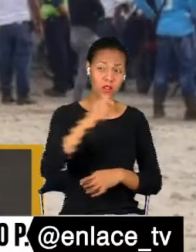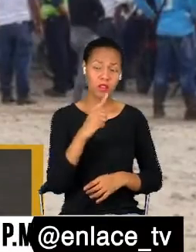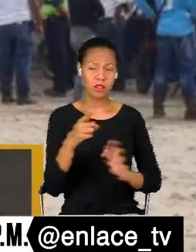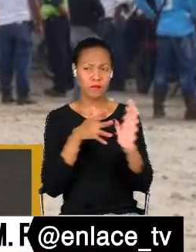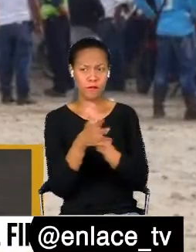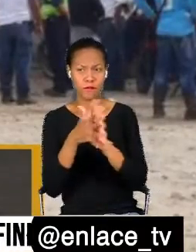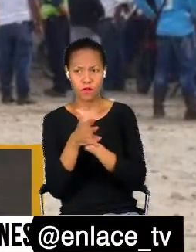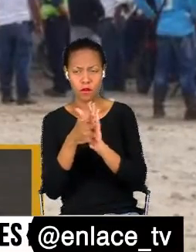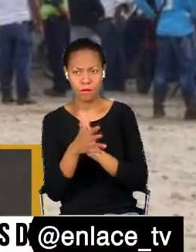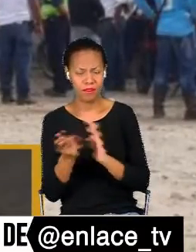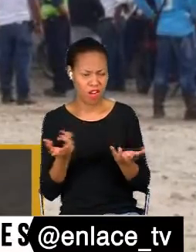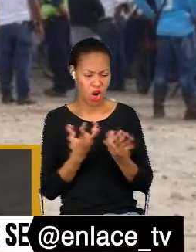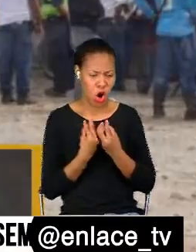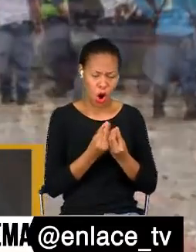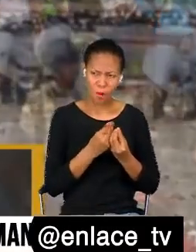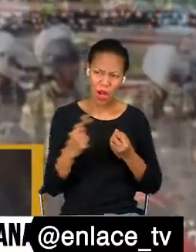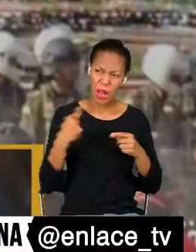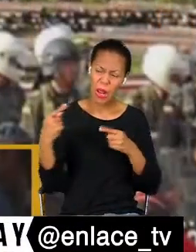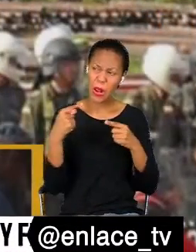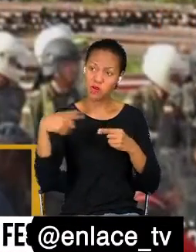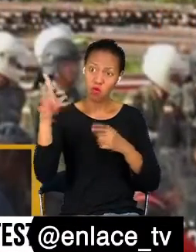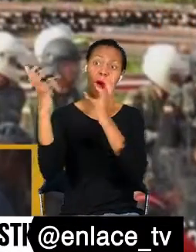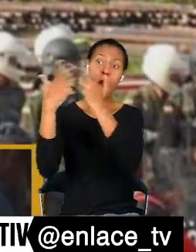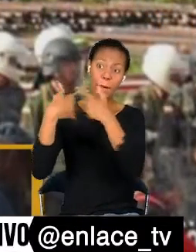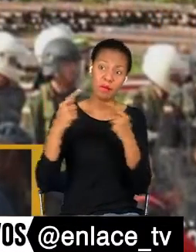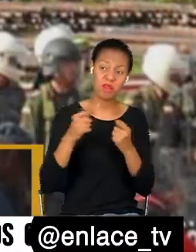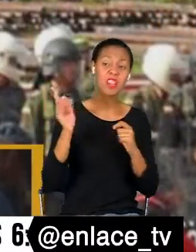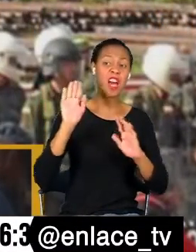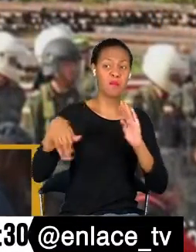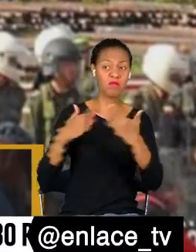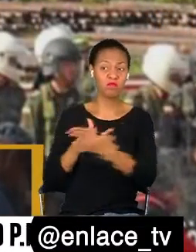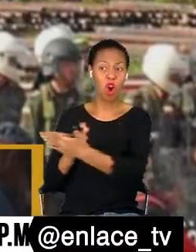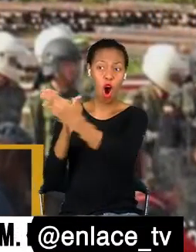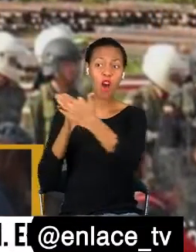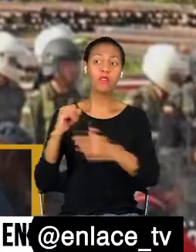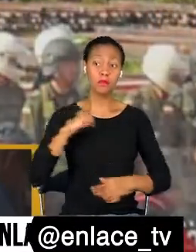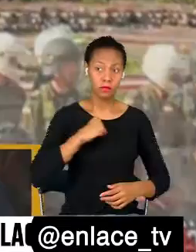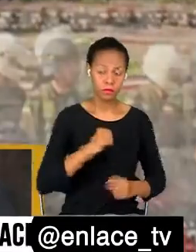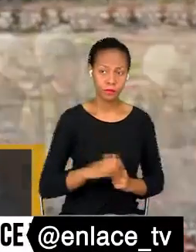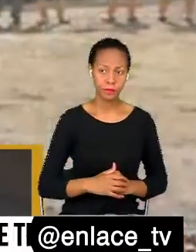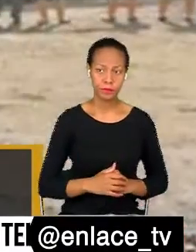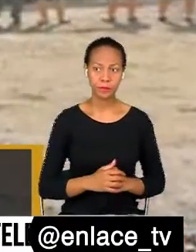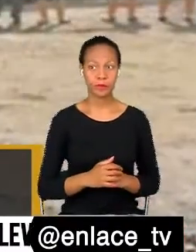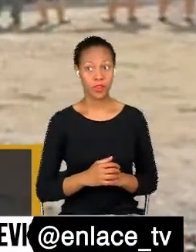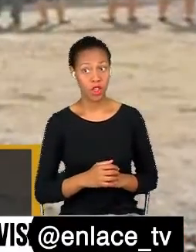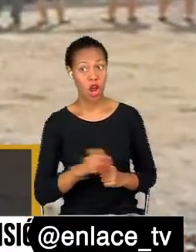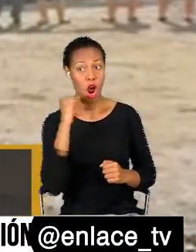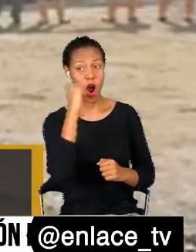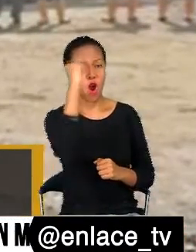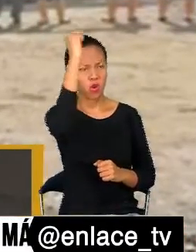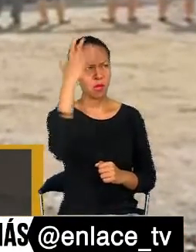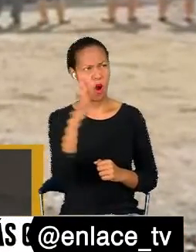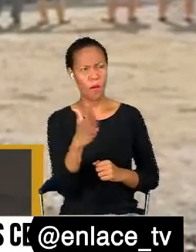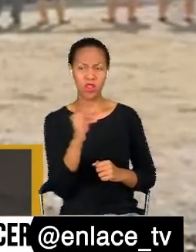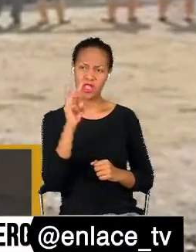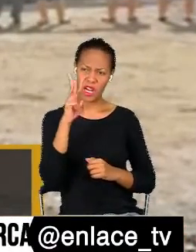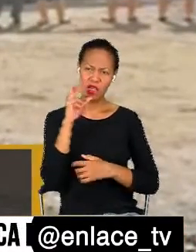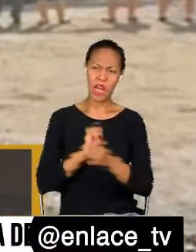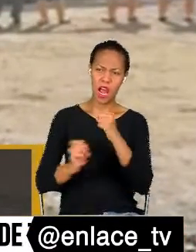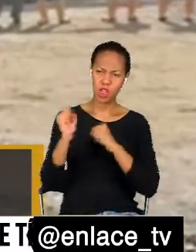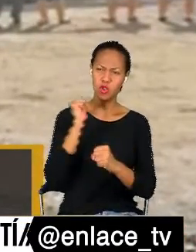conflicto laboral con Petro Santander y expone denuncias al respecto. La USO viene denunciando desde hace alrededor de tres años